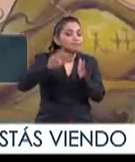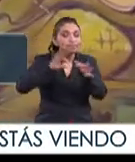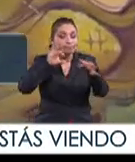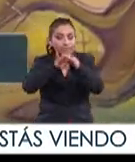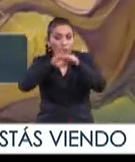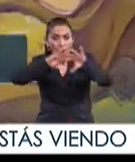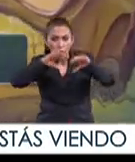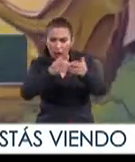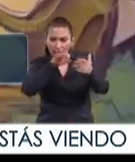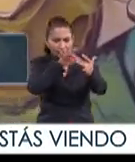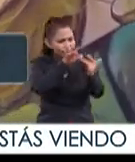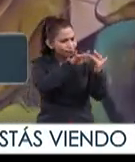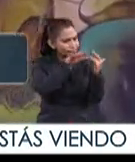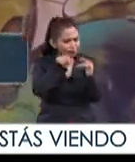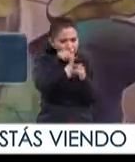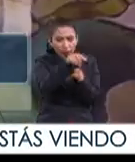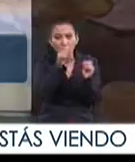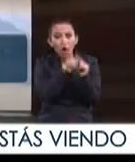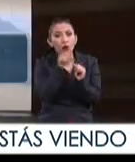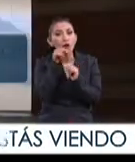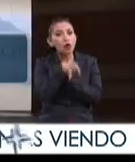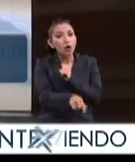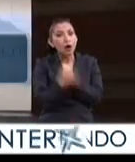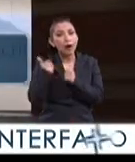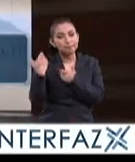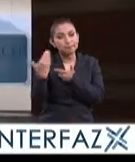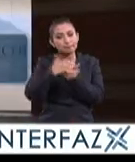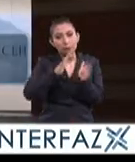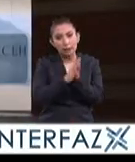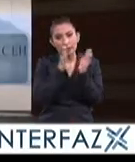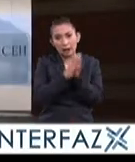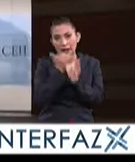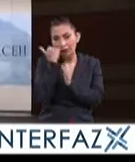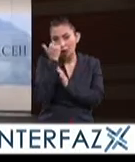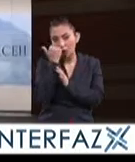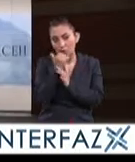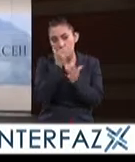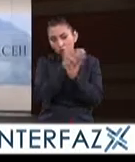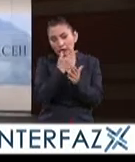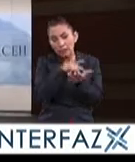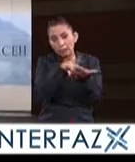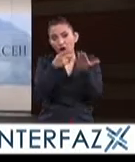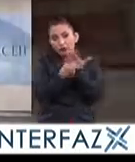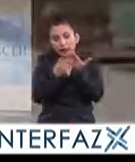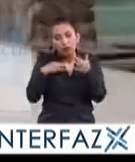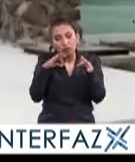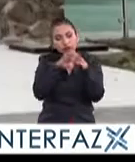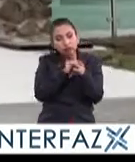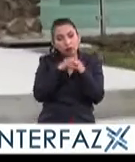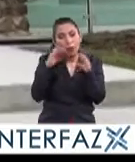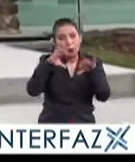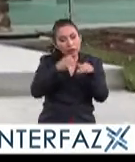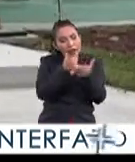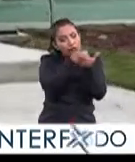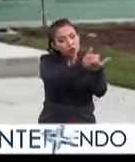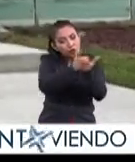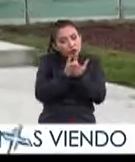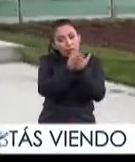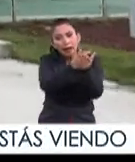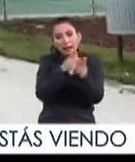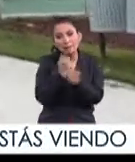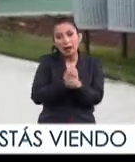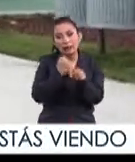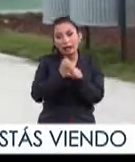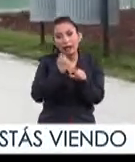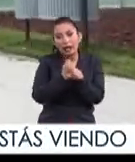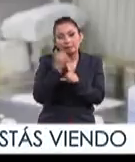permanente con las comunidades por medio de la participación de los estudiantes en proyectos de vinculación comunitaria y las